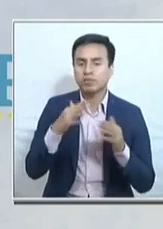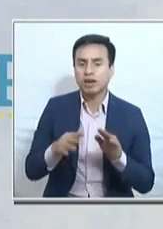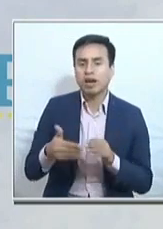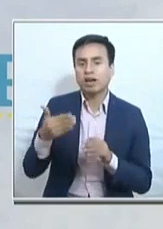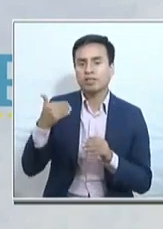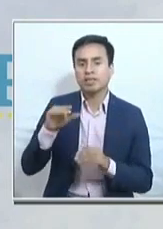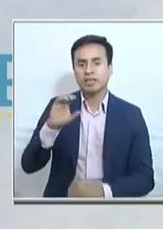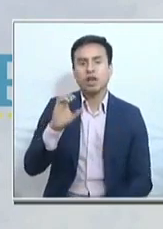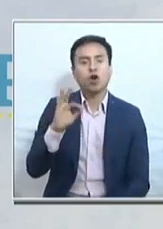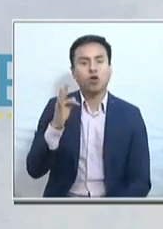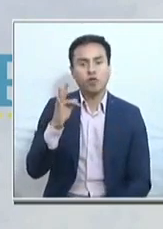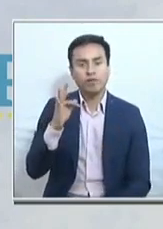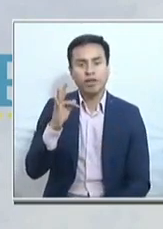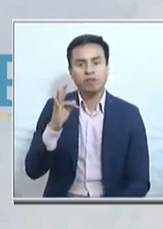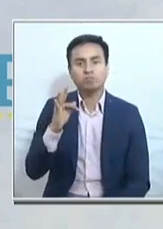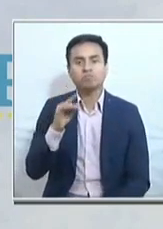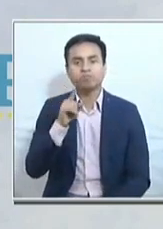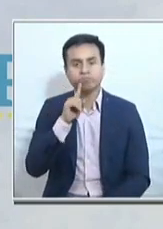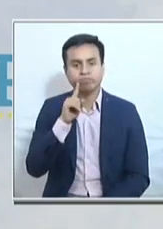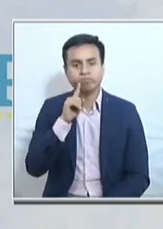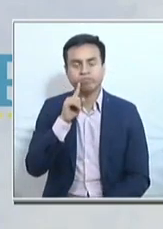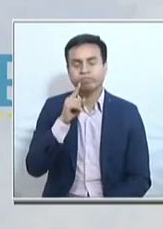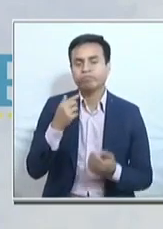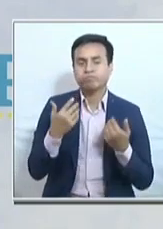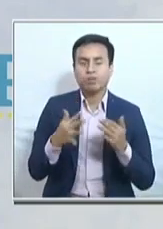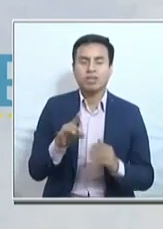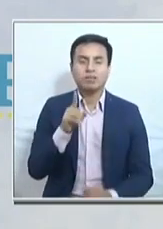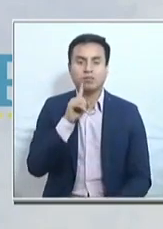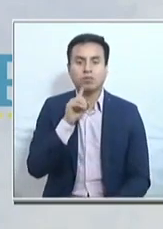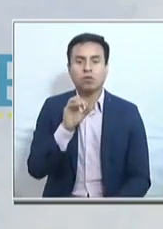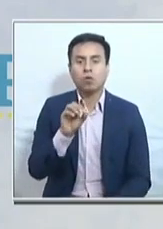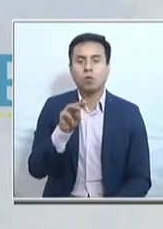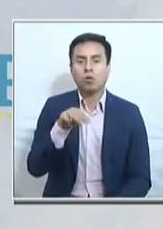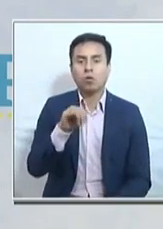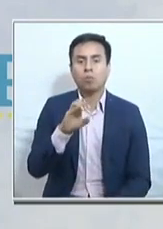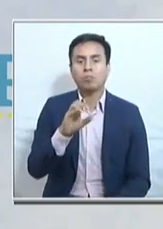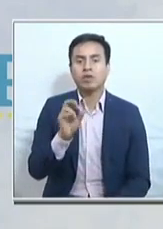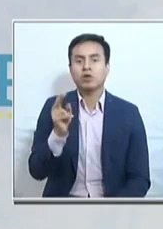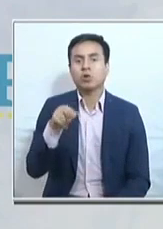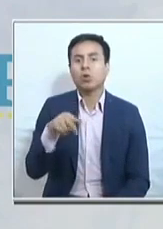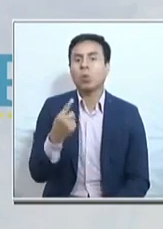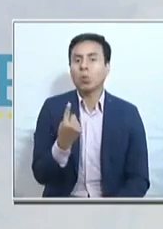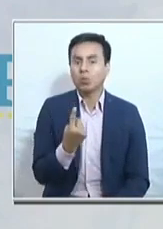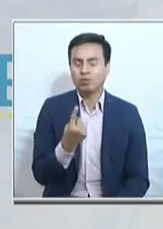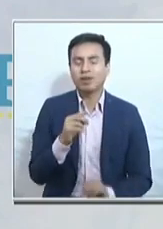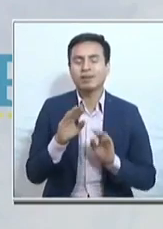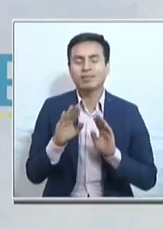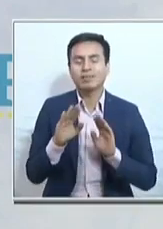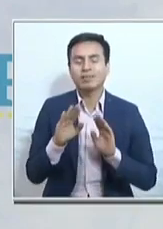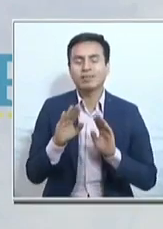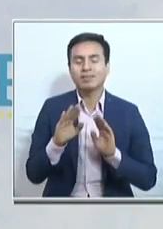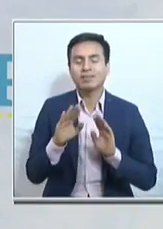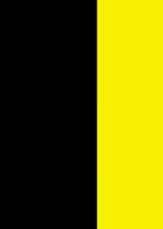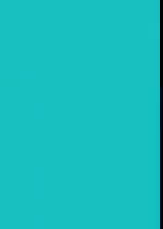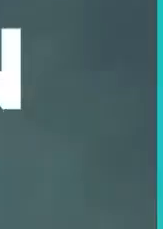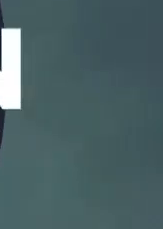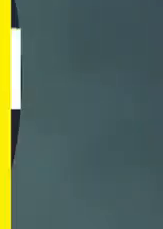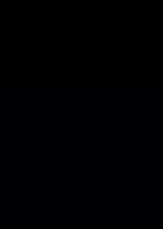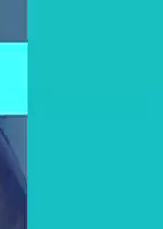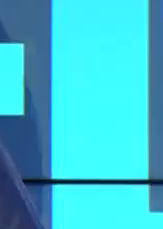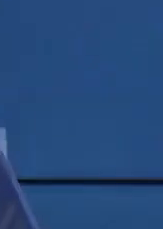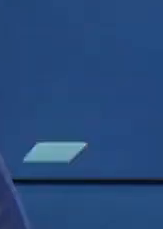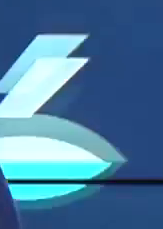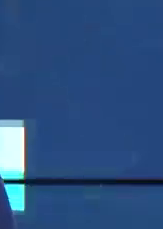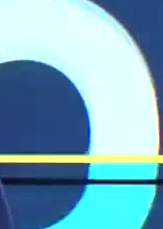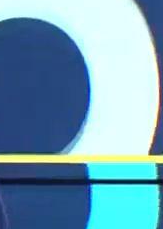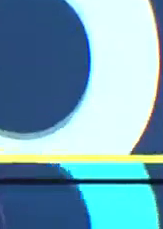en enero, febrero, ¿cierto?, haber tenido Omicron 1. Así que es así, es factible.